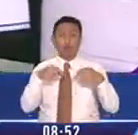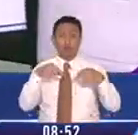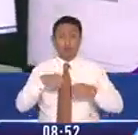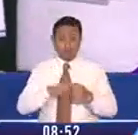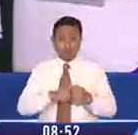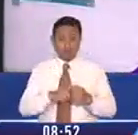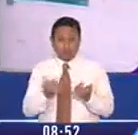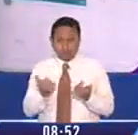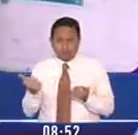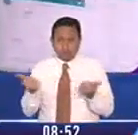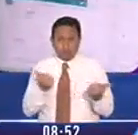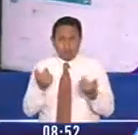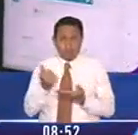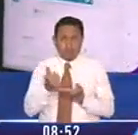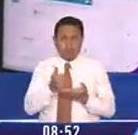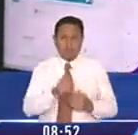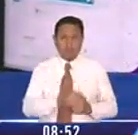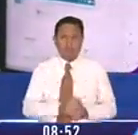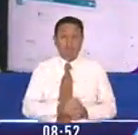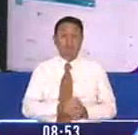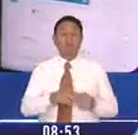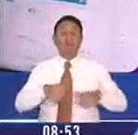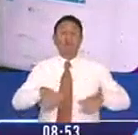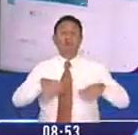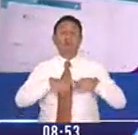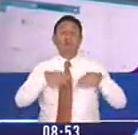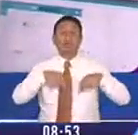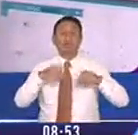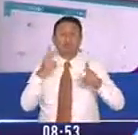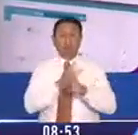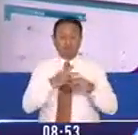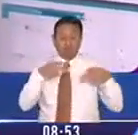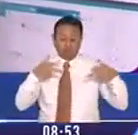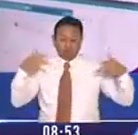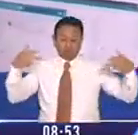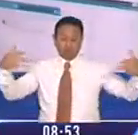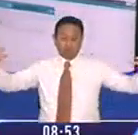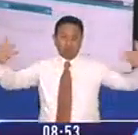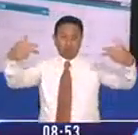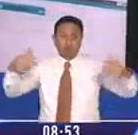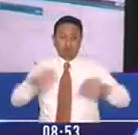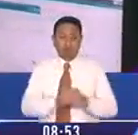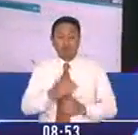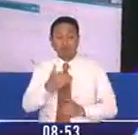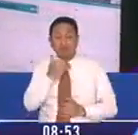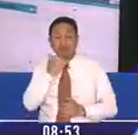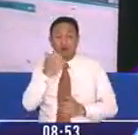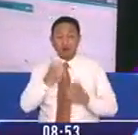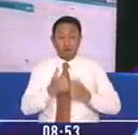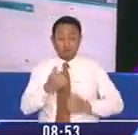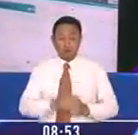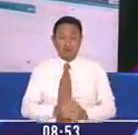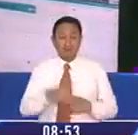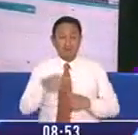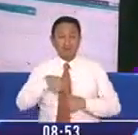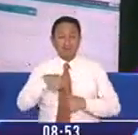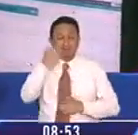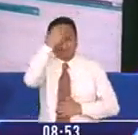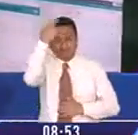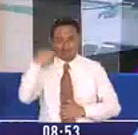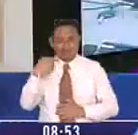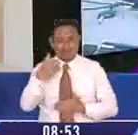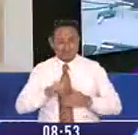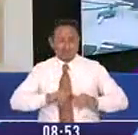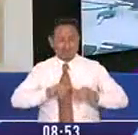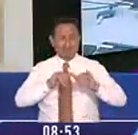en la ciudad. Son cámaras que están ubicadas en puntos sensibles también, donde se puede registrar algún tipo de evento. Así que con esta información, Robert, me despido.